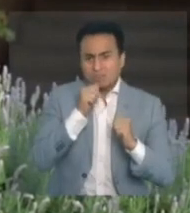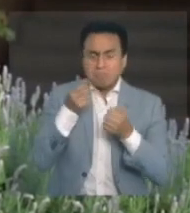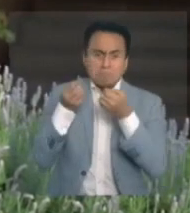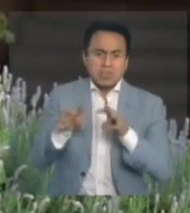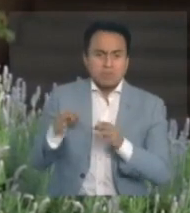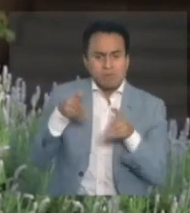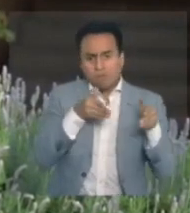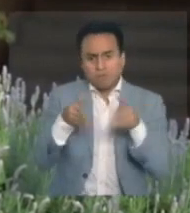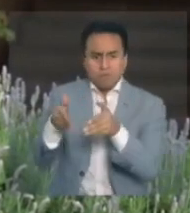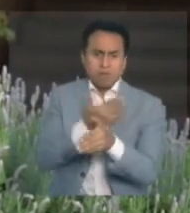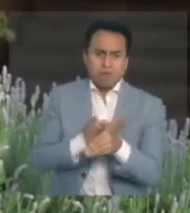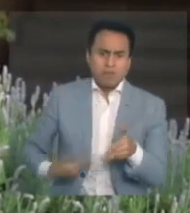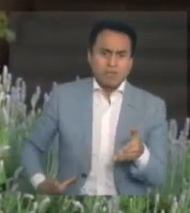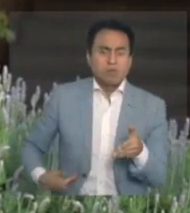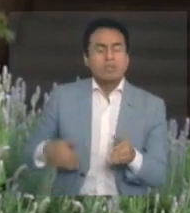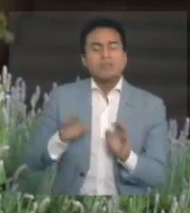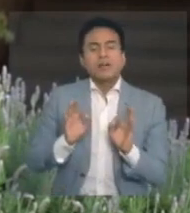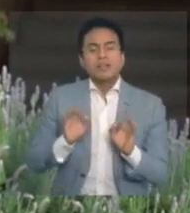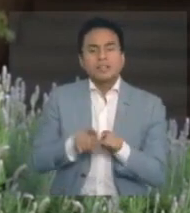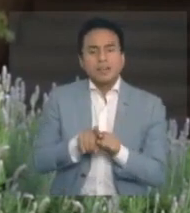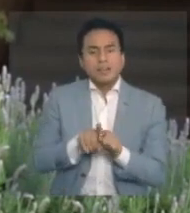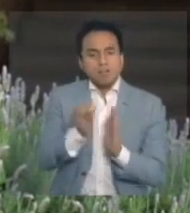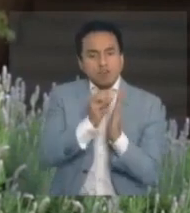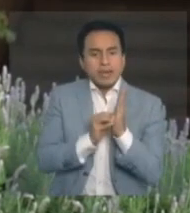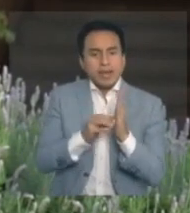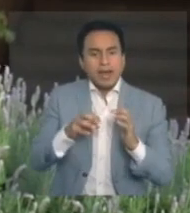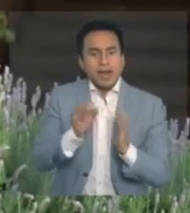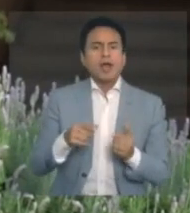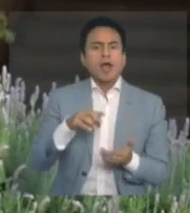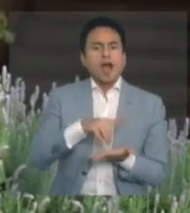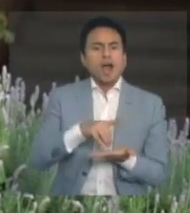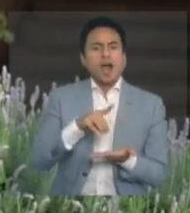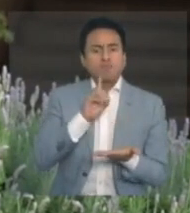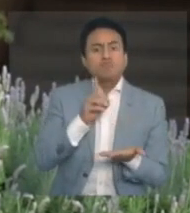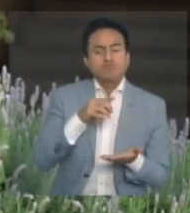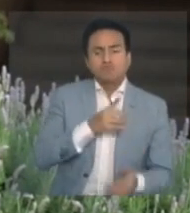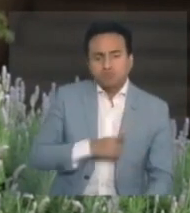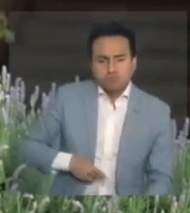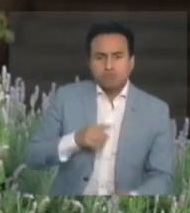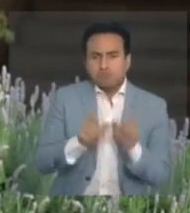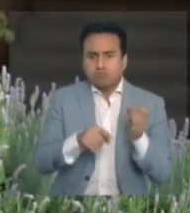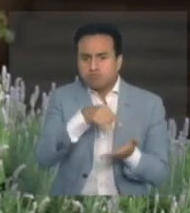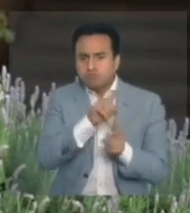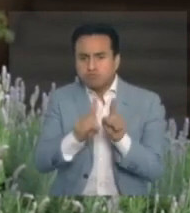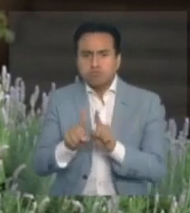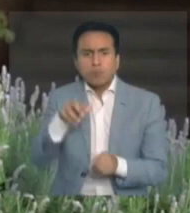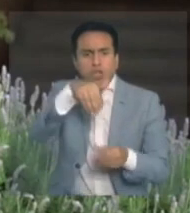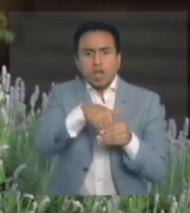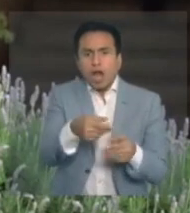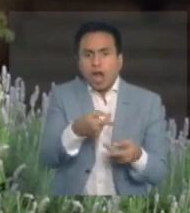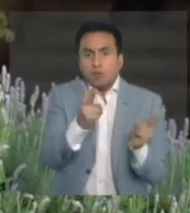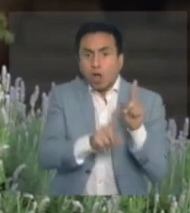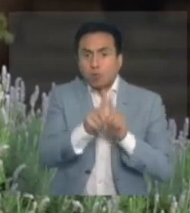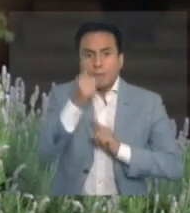perder el norte como gobierno. Y por eso el llamado a reforzar esa agenda y no ponerla en riesgo. Ya había anuncios incluso de votaciones de algunos parlamentarios,